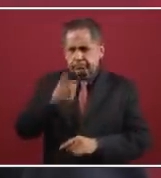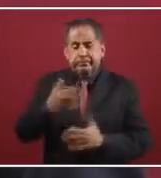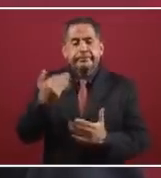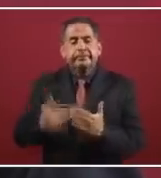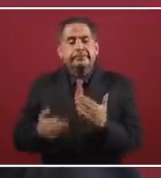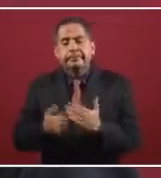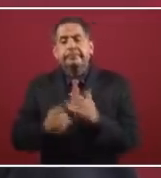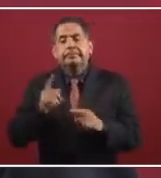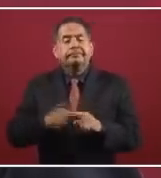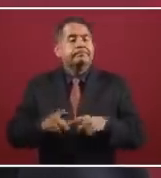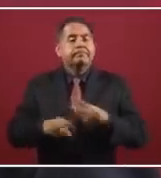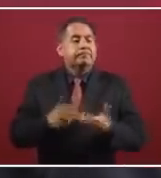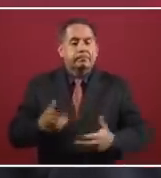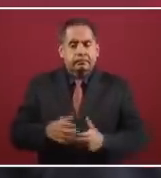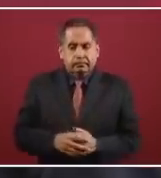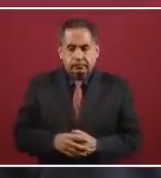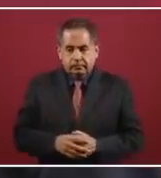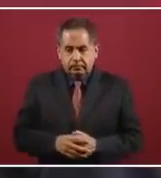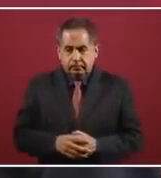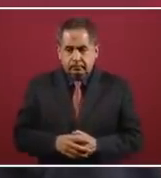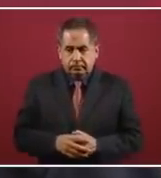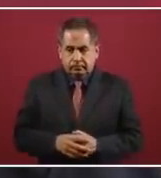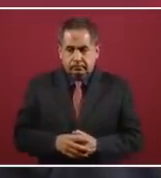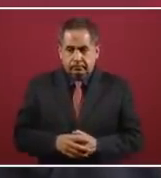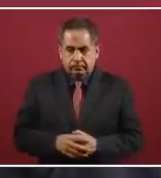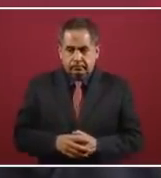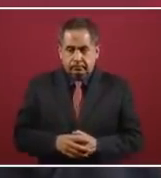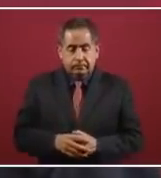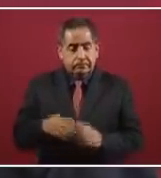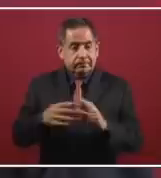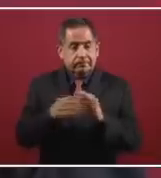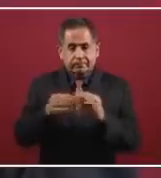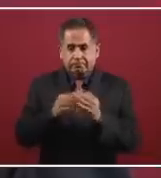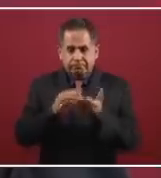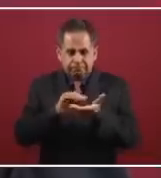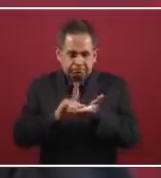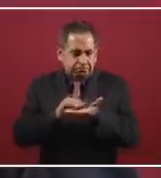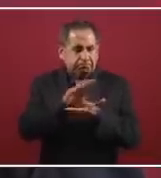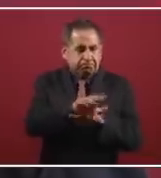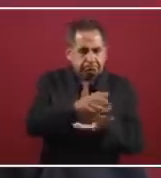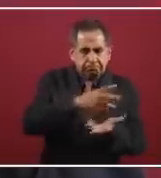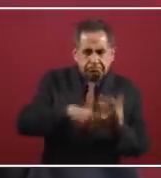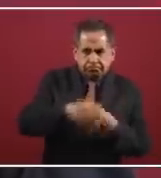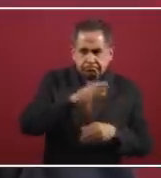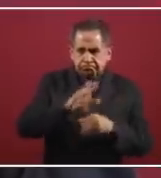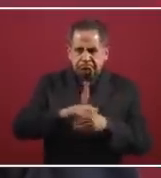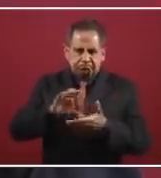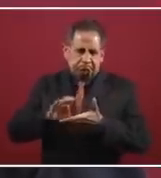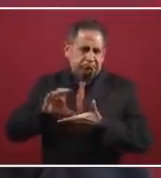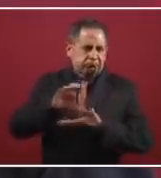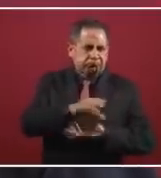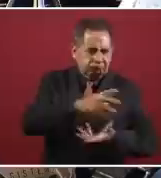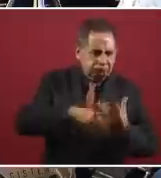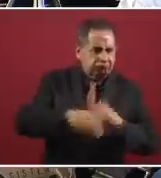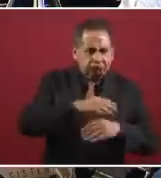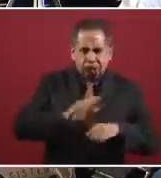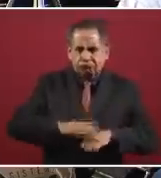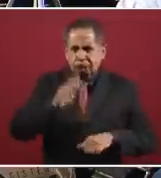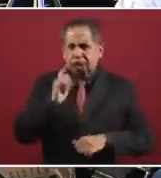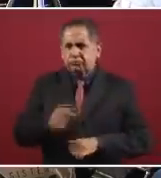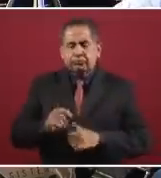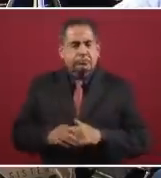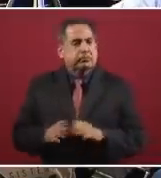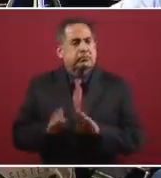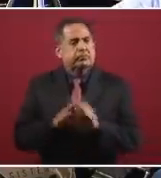falta es hacer la inversión masiva que es la